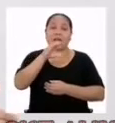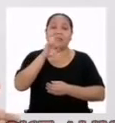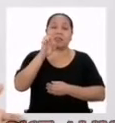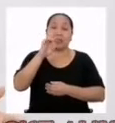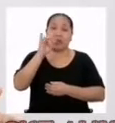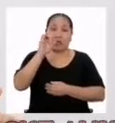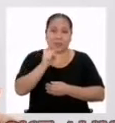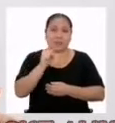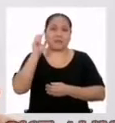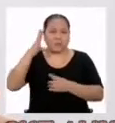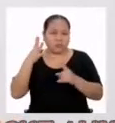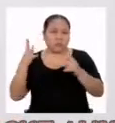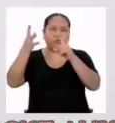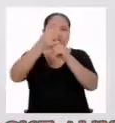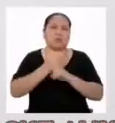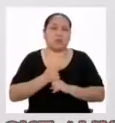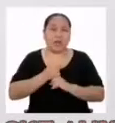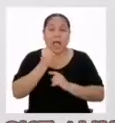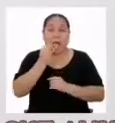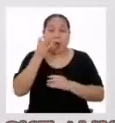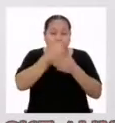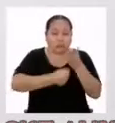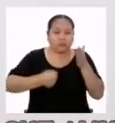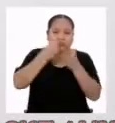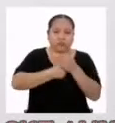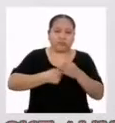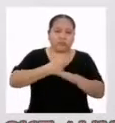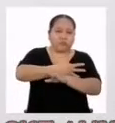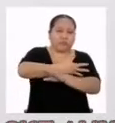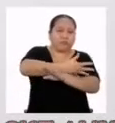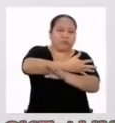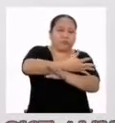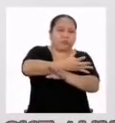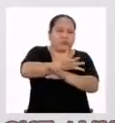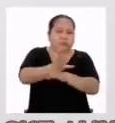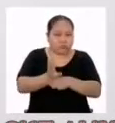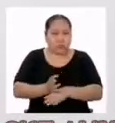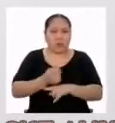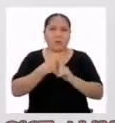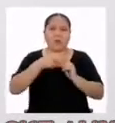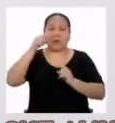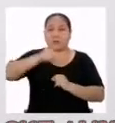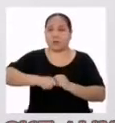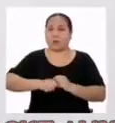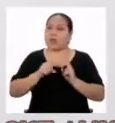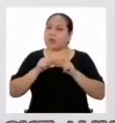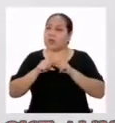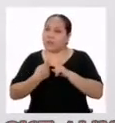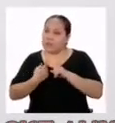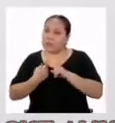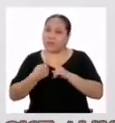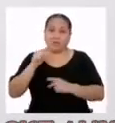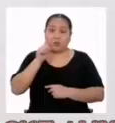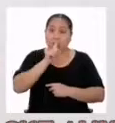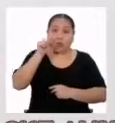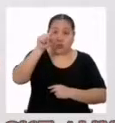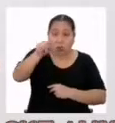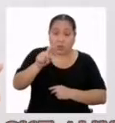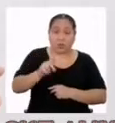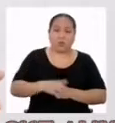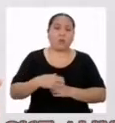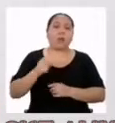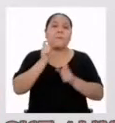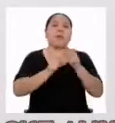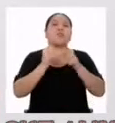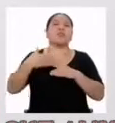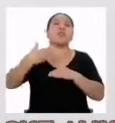más tiempo que otras, pero en algún momento se tienen que hacer. Si no es por ti, por las generaciones que